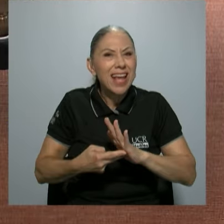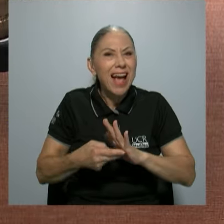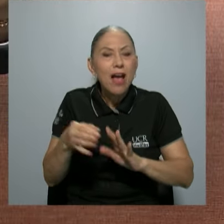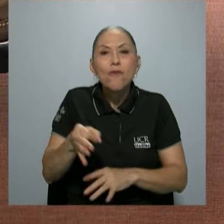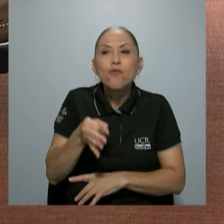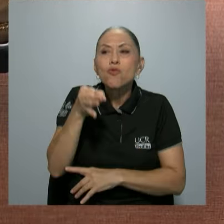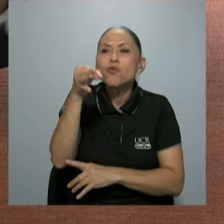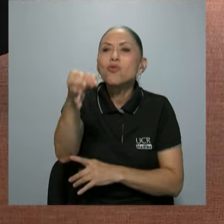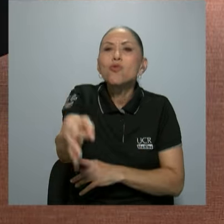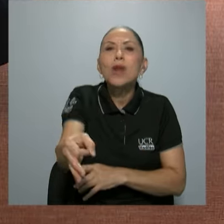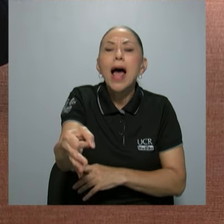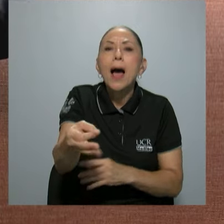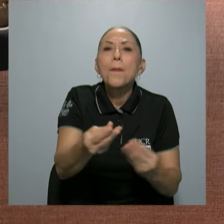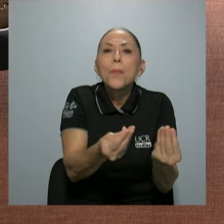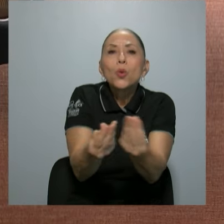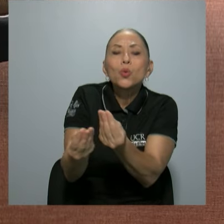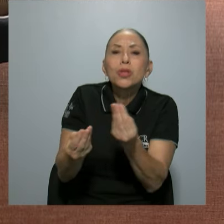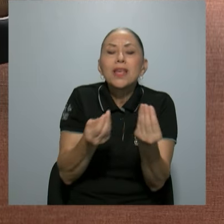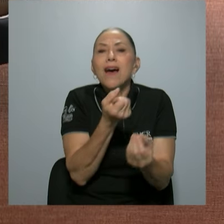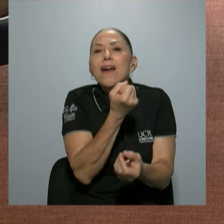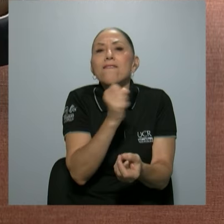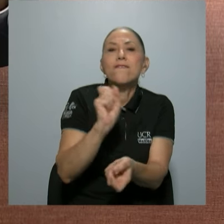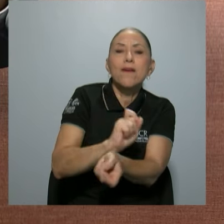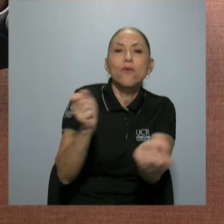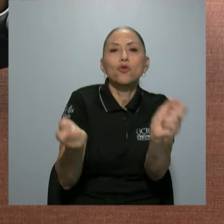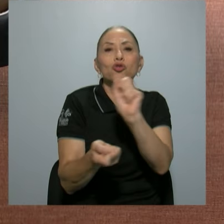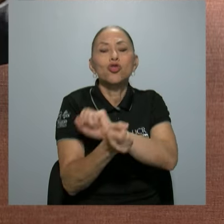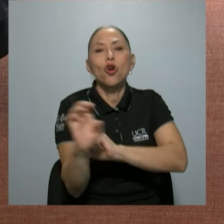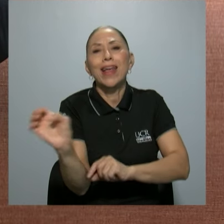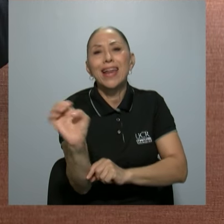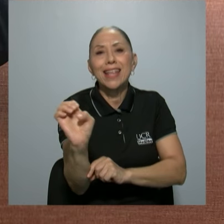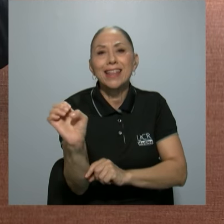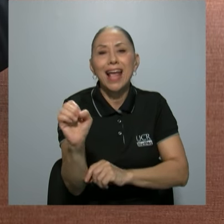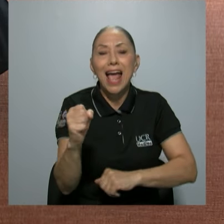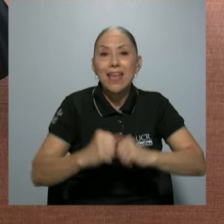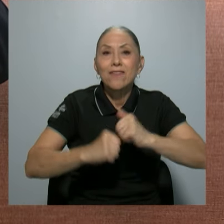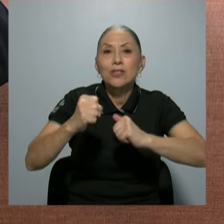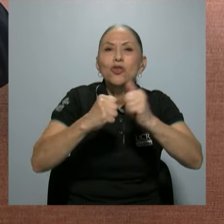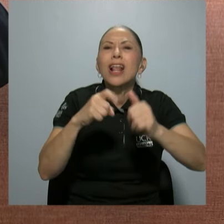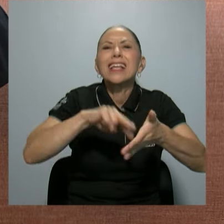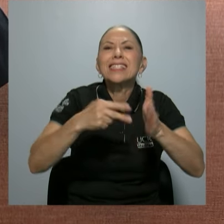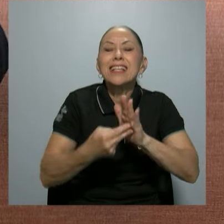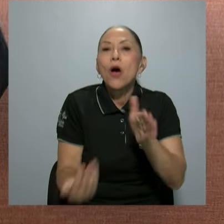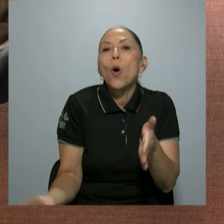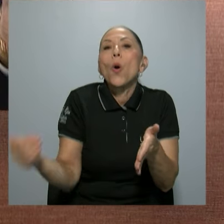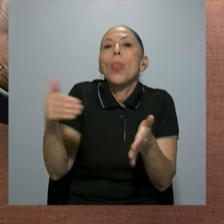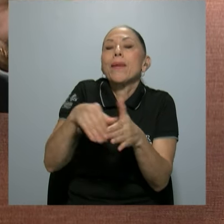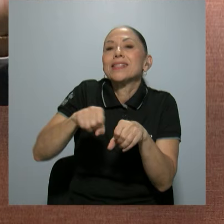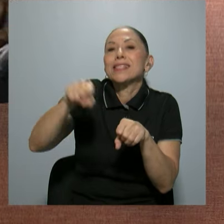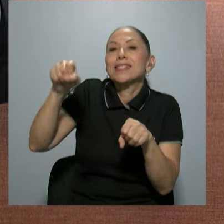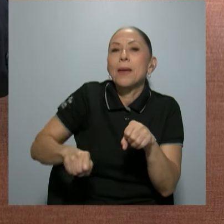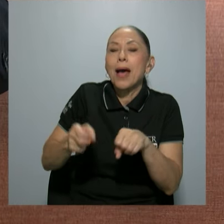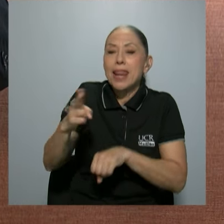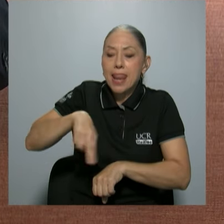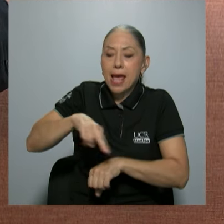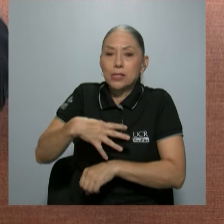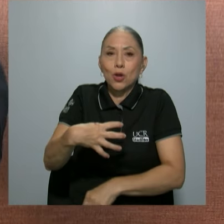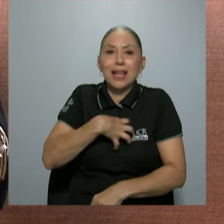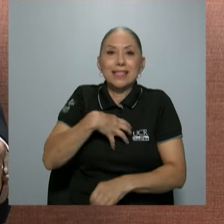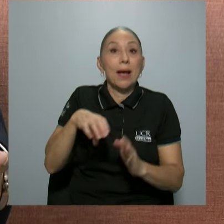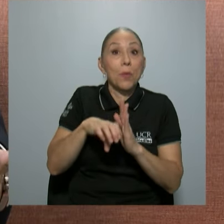productiva, revolución energética y infraestructura, es volver al sistema nacionalista, como por ejemplo el sistema